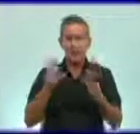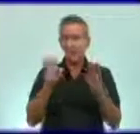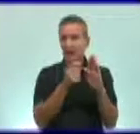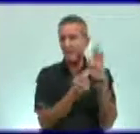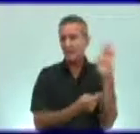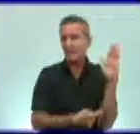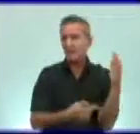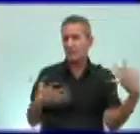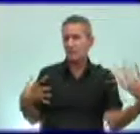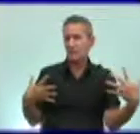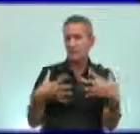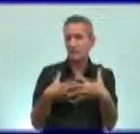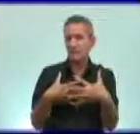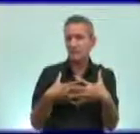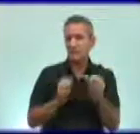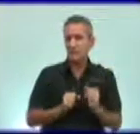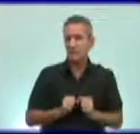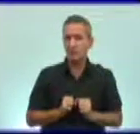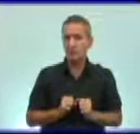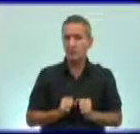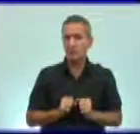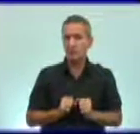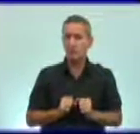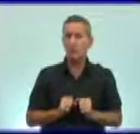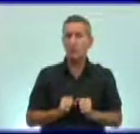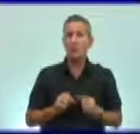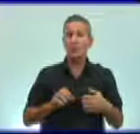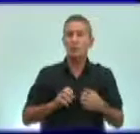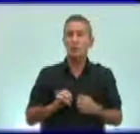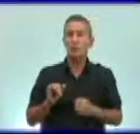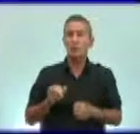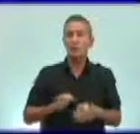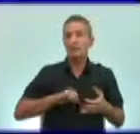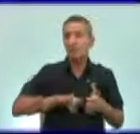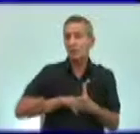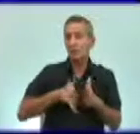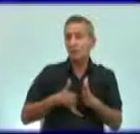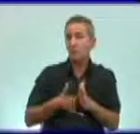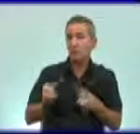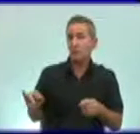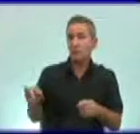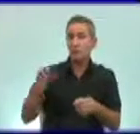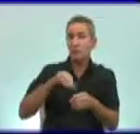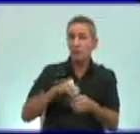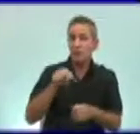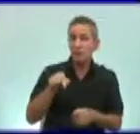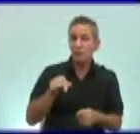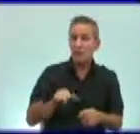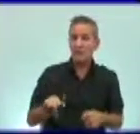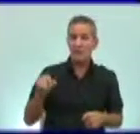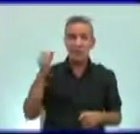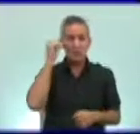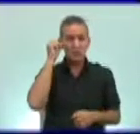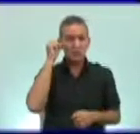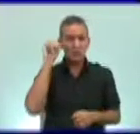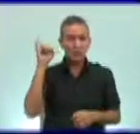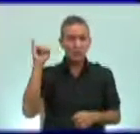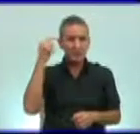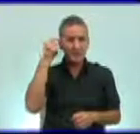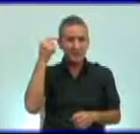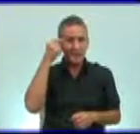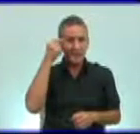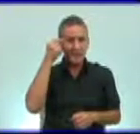bolivariana de emancipación desde su proyecto de integración. Por lo tanto, estos ideales de Simón Bolívar, ustedes lo van